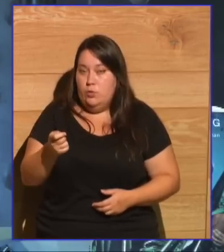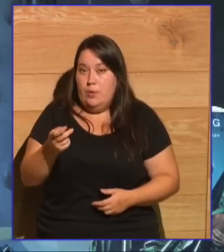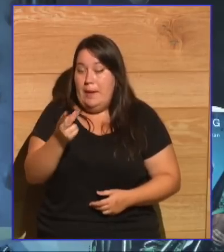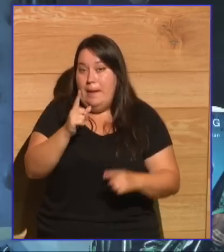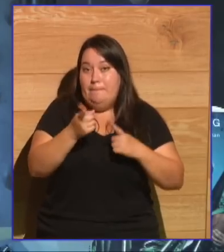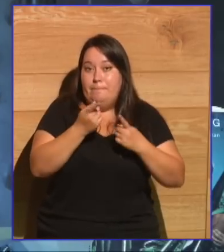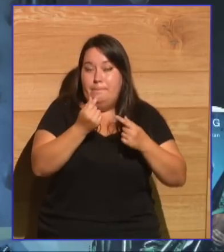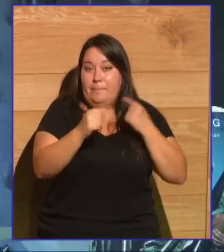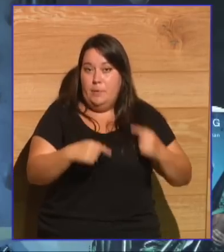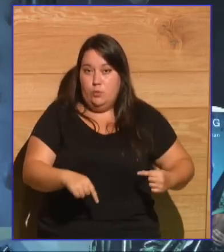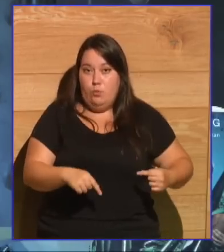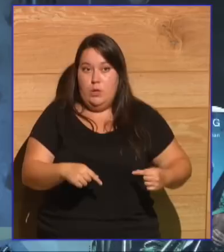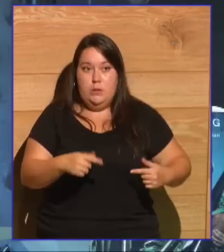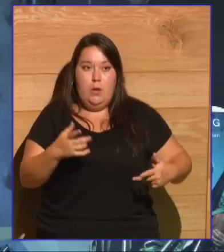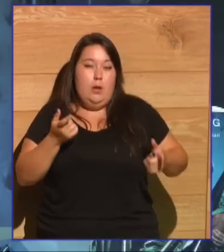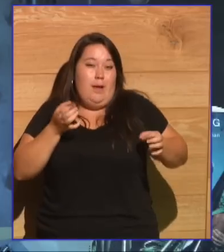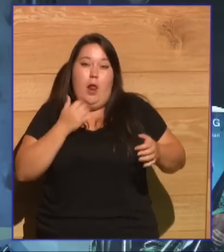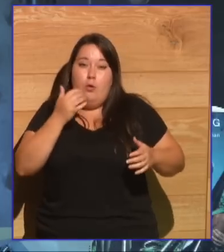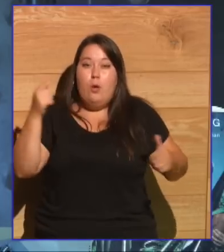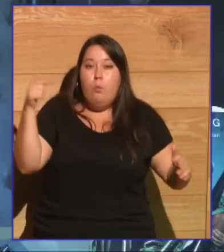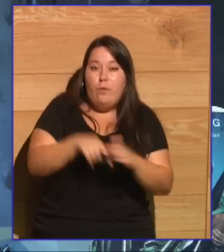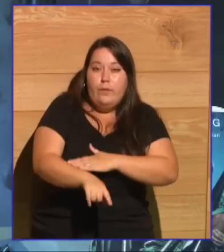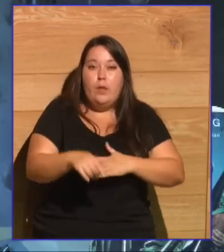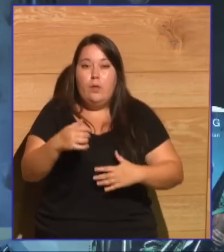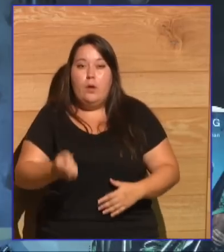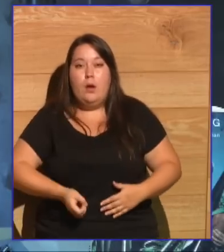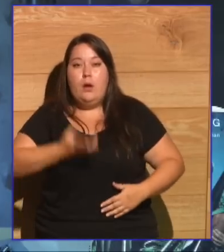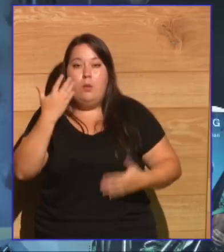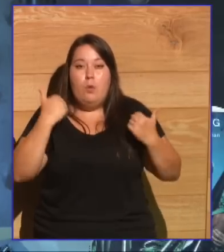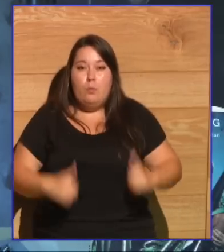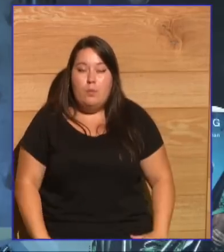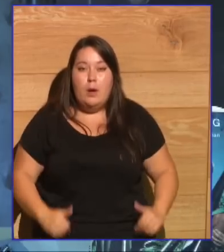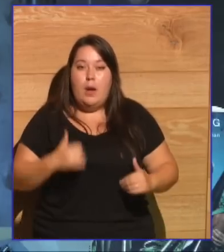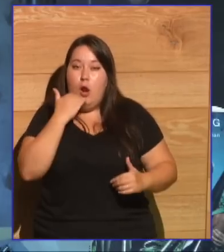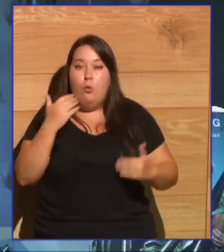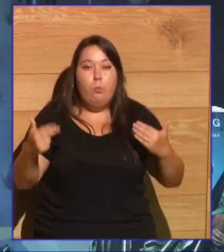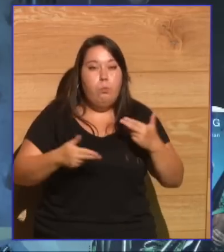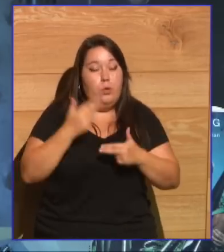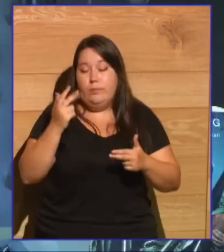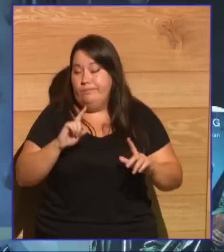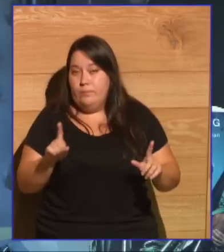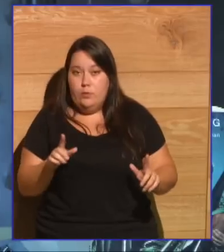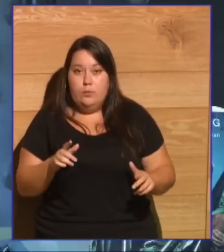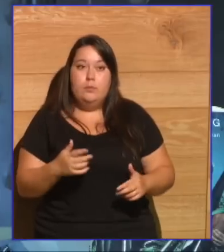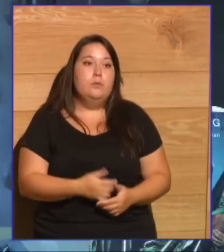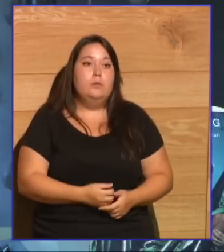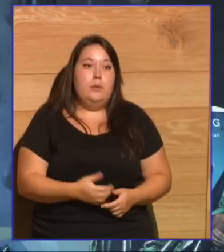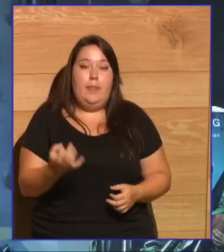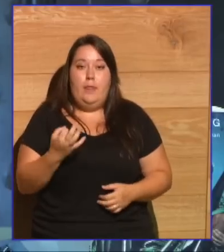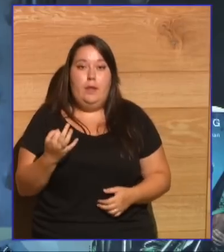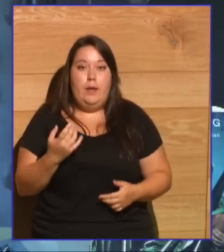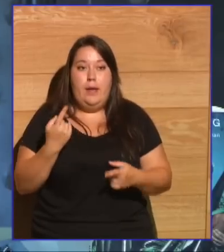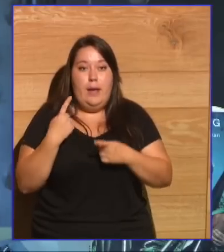alcance en la profundización dentro del alma humana o que no tiene el término alcance político claro tienes que cambiar completamente de